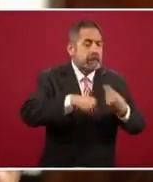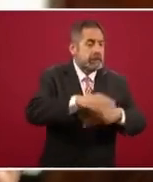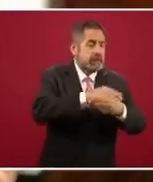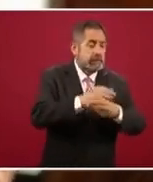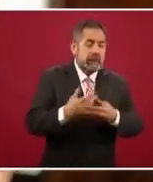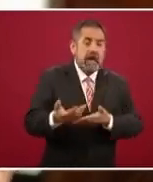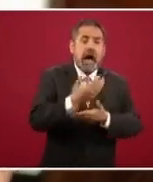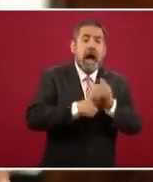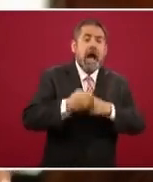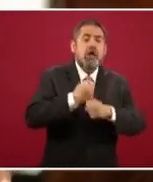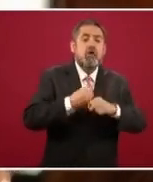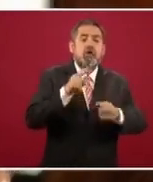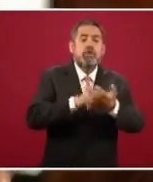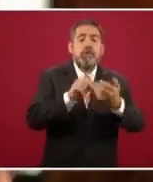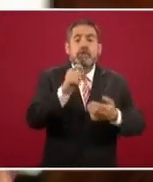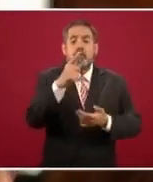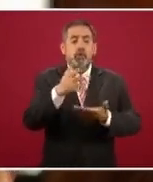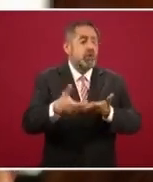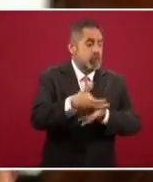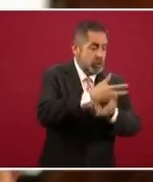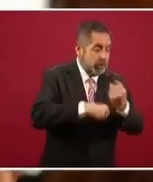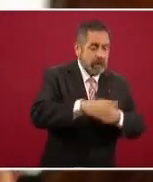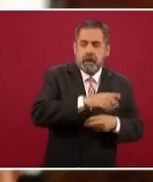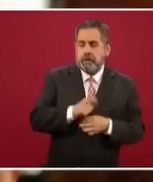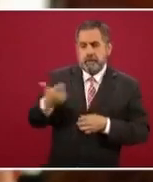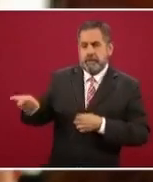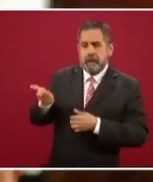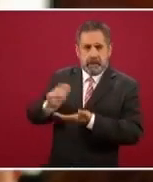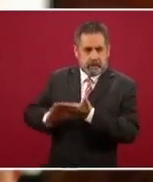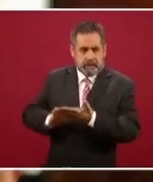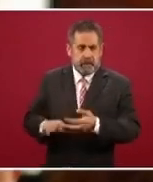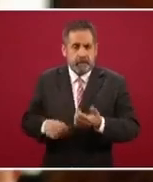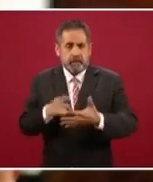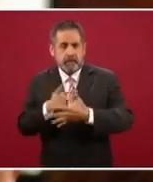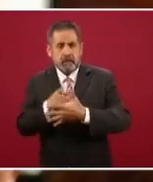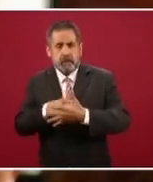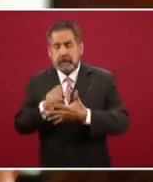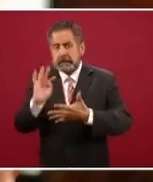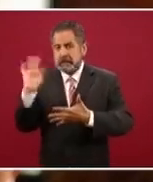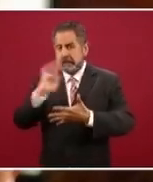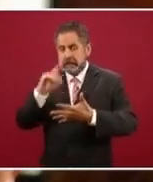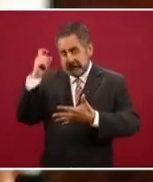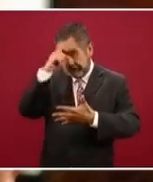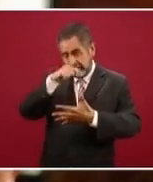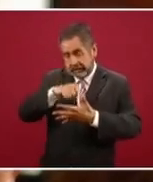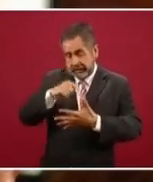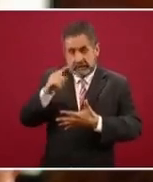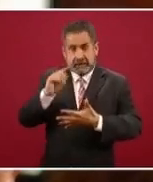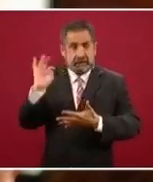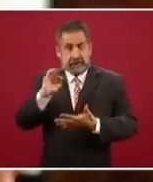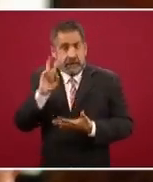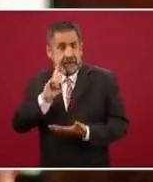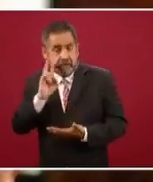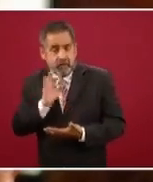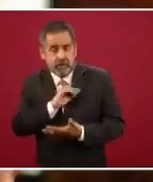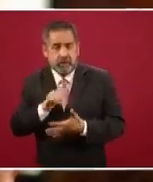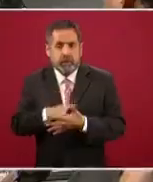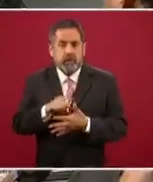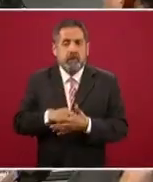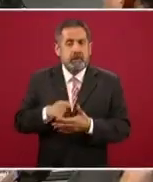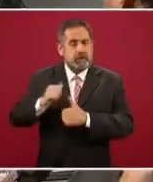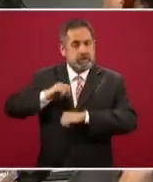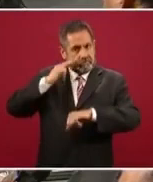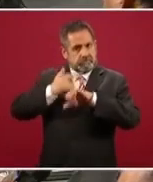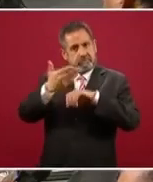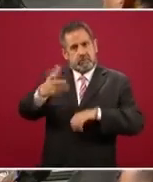cosecha en 2021 que les permita pagar su deuda. Y 5, tal vez la más comprometedora para usted, que la que del que encabeza este